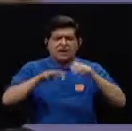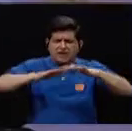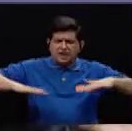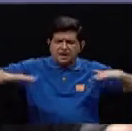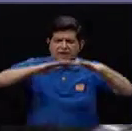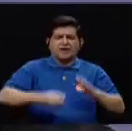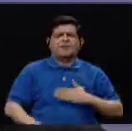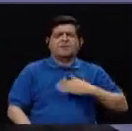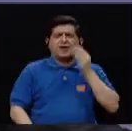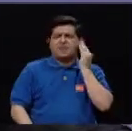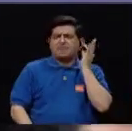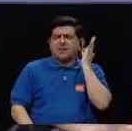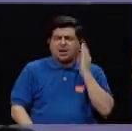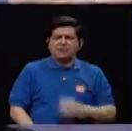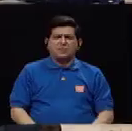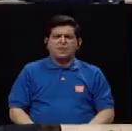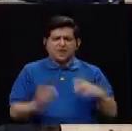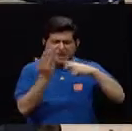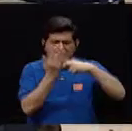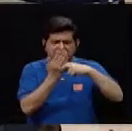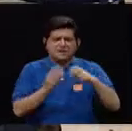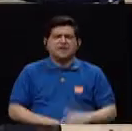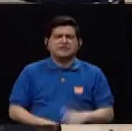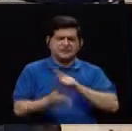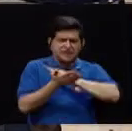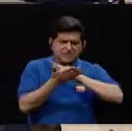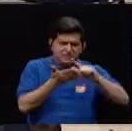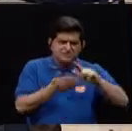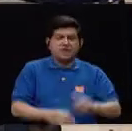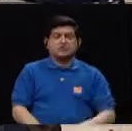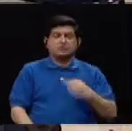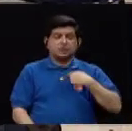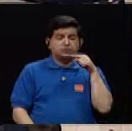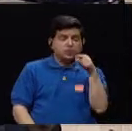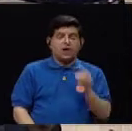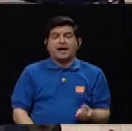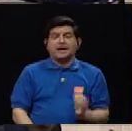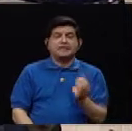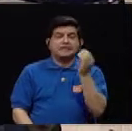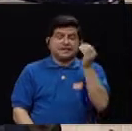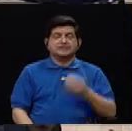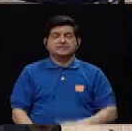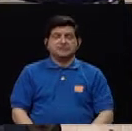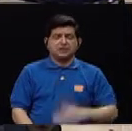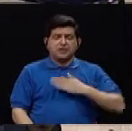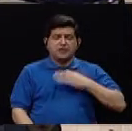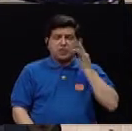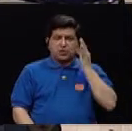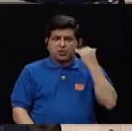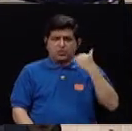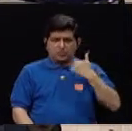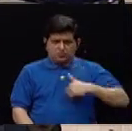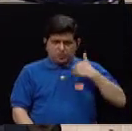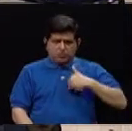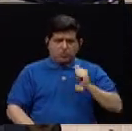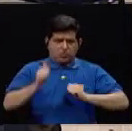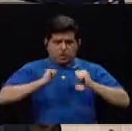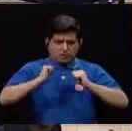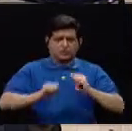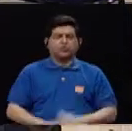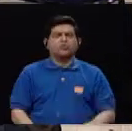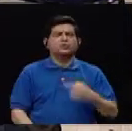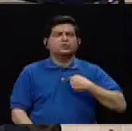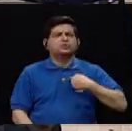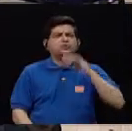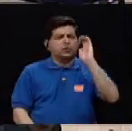hacía boletería, hacía limpieza. Entonces, wow, yo crecí en eso, yo crecí con eso. Claro. Y